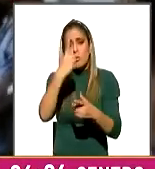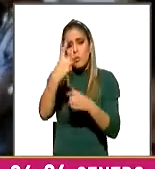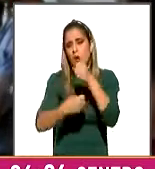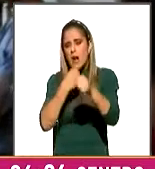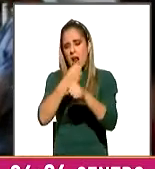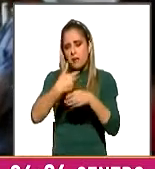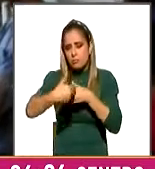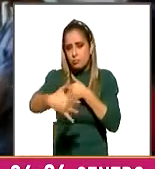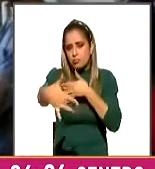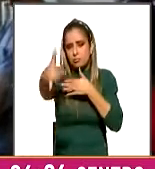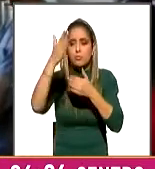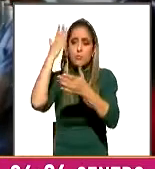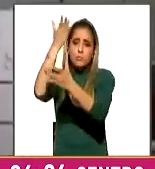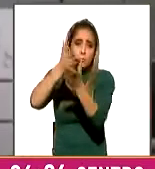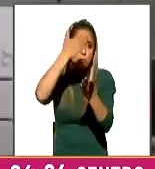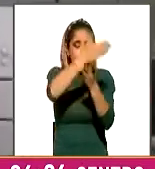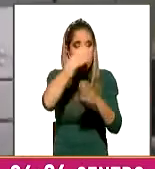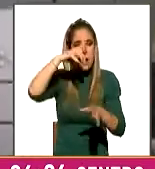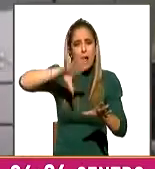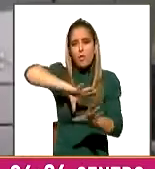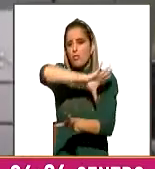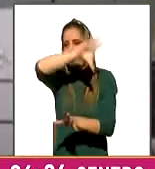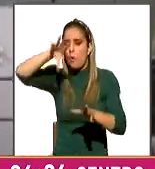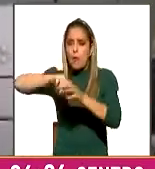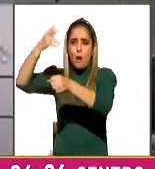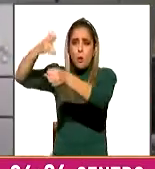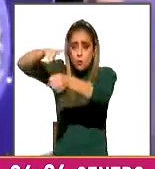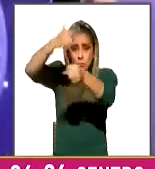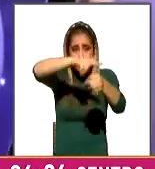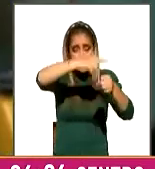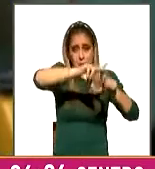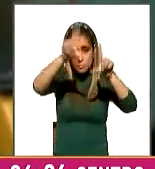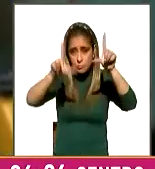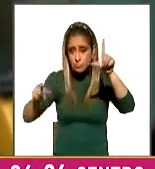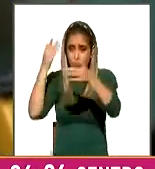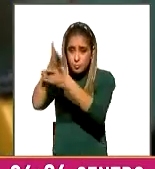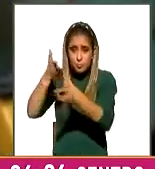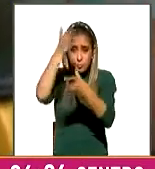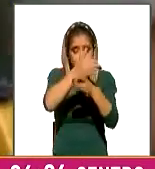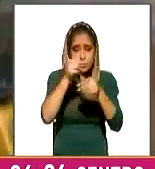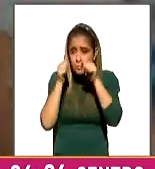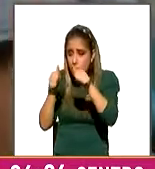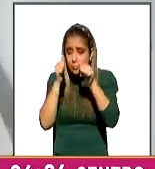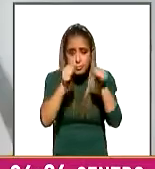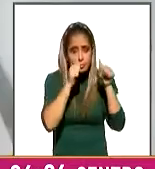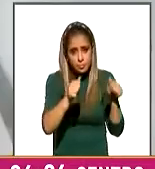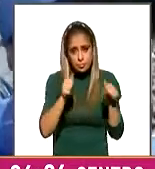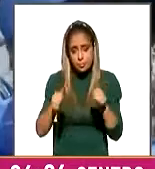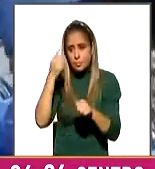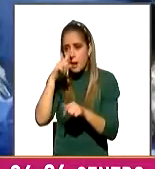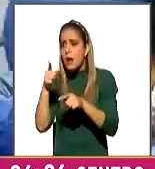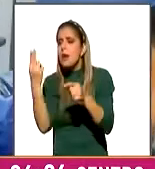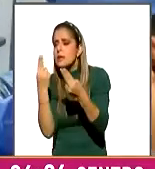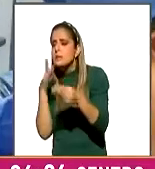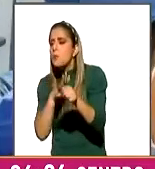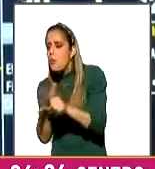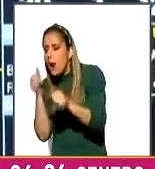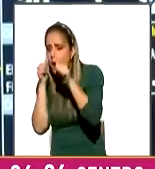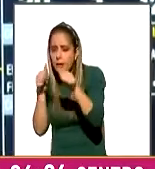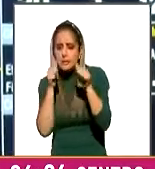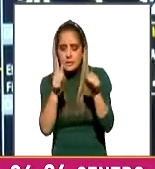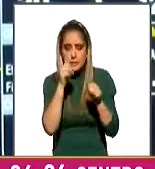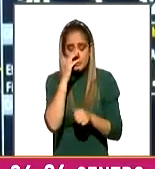el Estado de México, y pues vamos a terminar este recorrido en un año. Seguramente tenemos ya tocadas todas